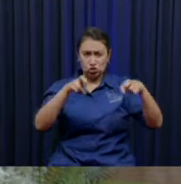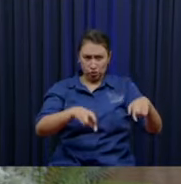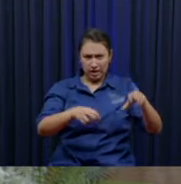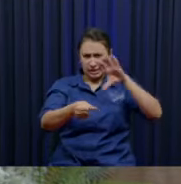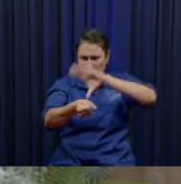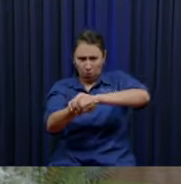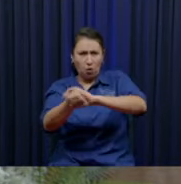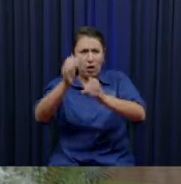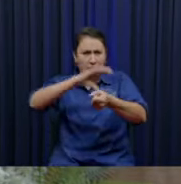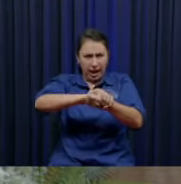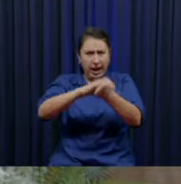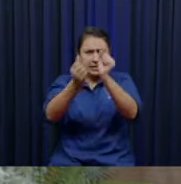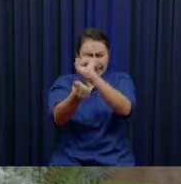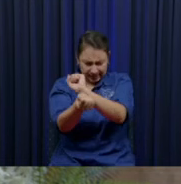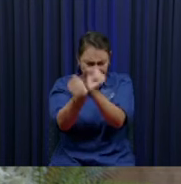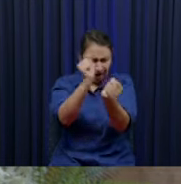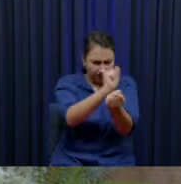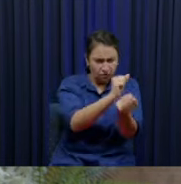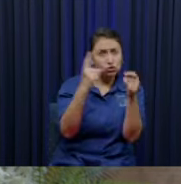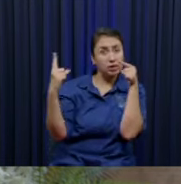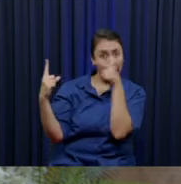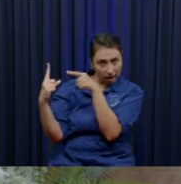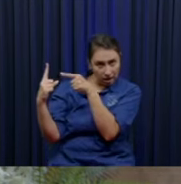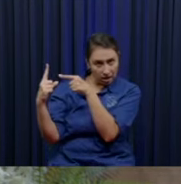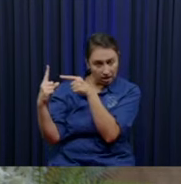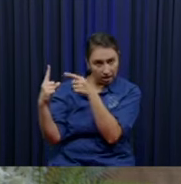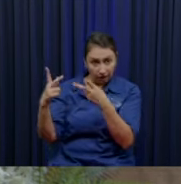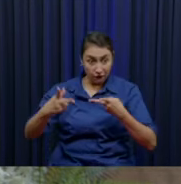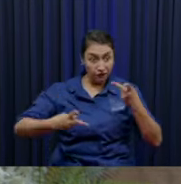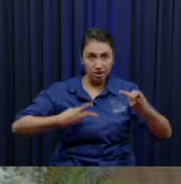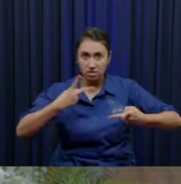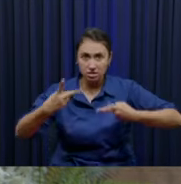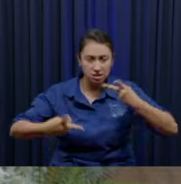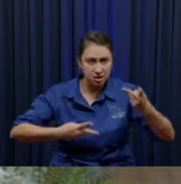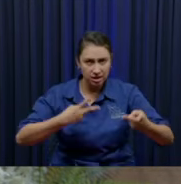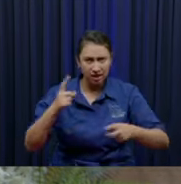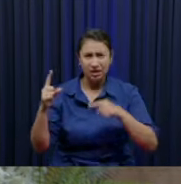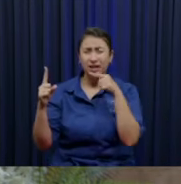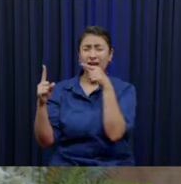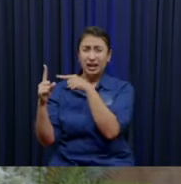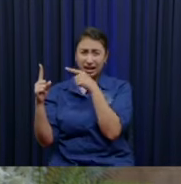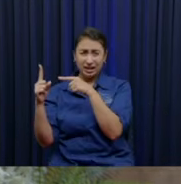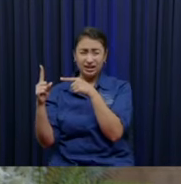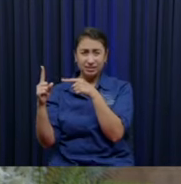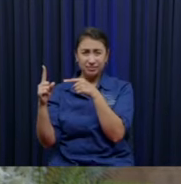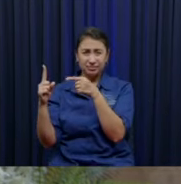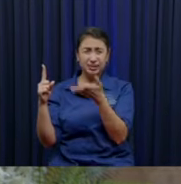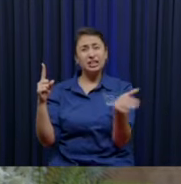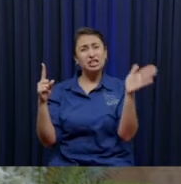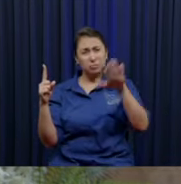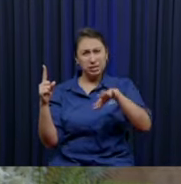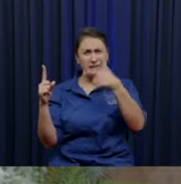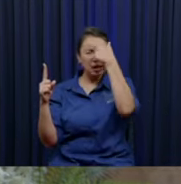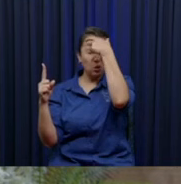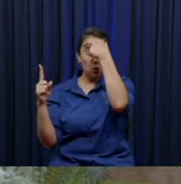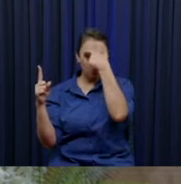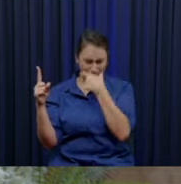en un ministro de Dios, le pidió perdón al Señor y siempre se sintió acusado porque vendió más de 10,000